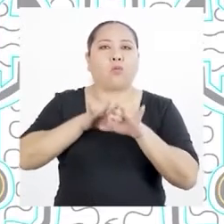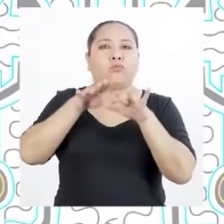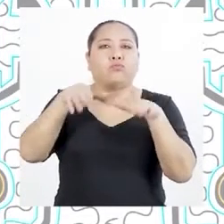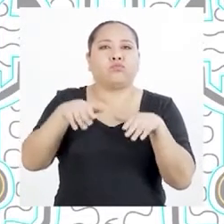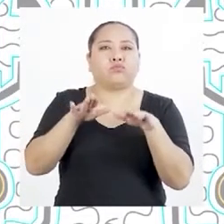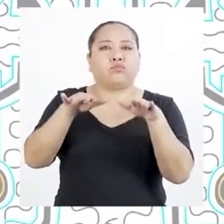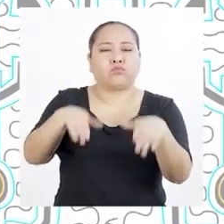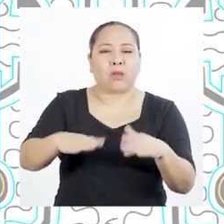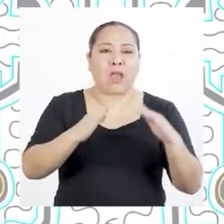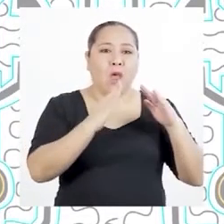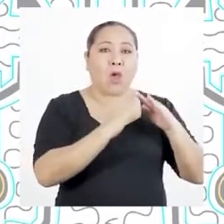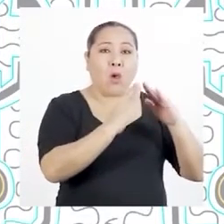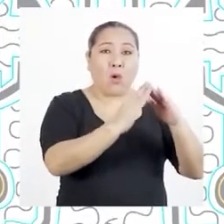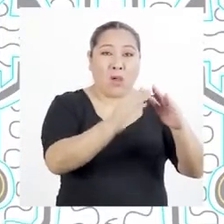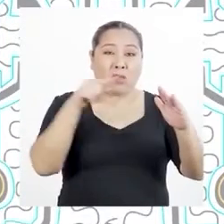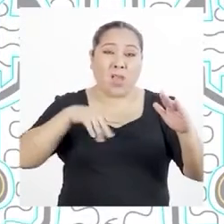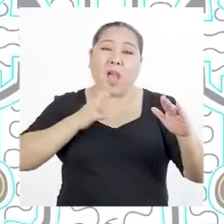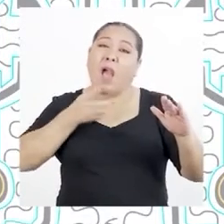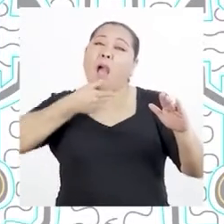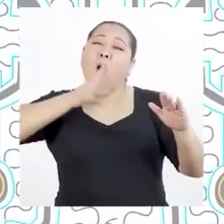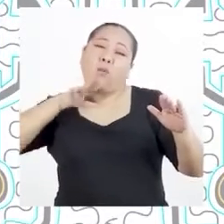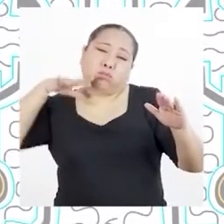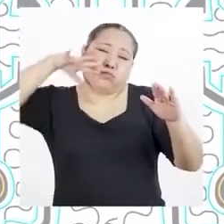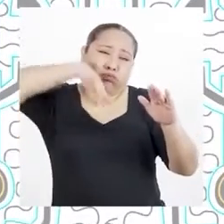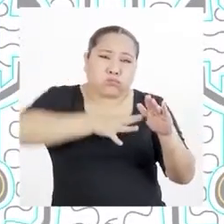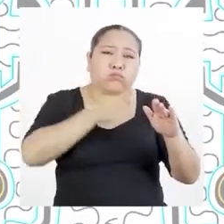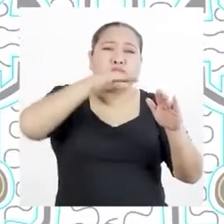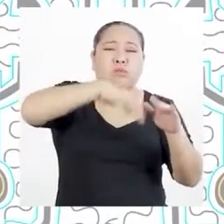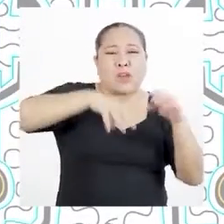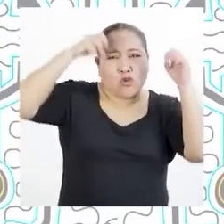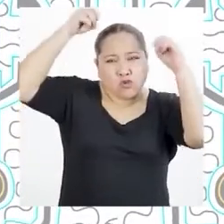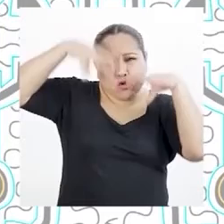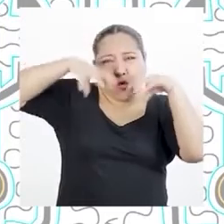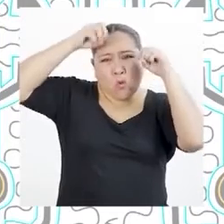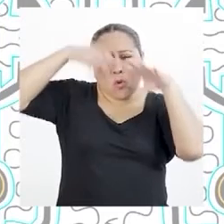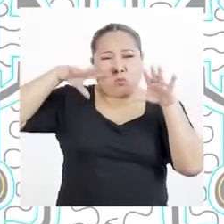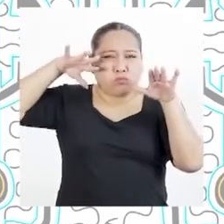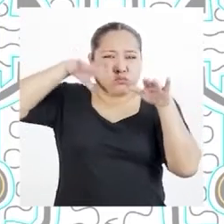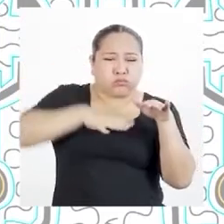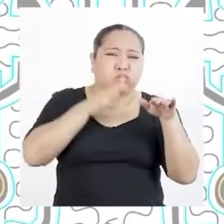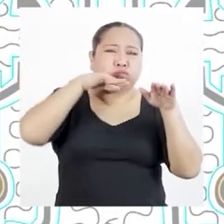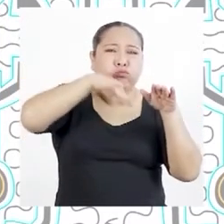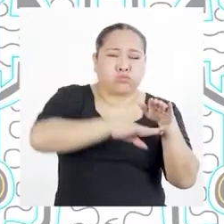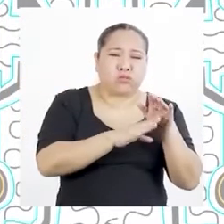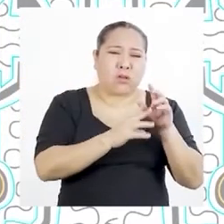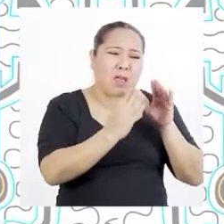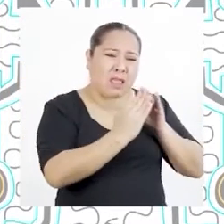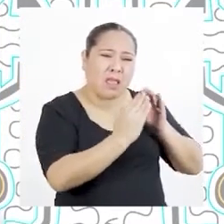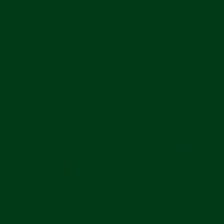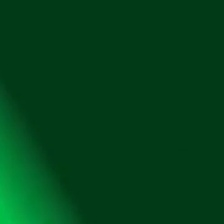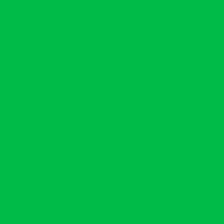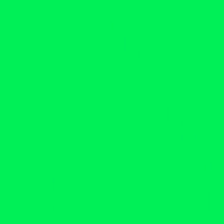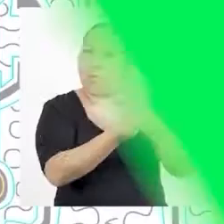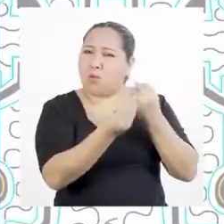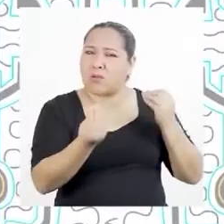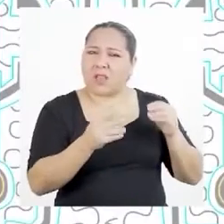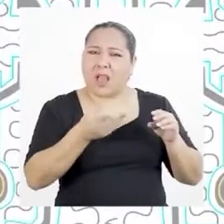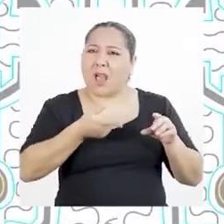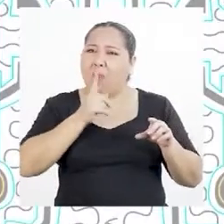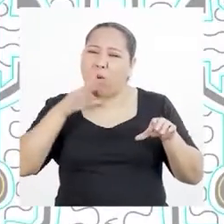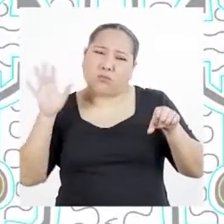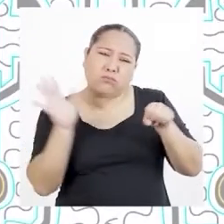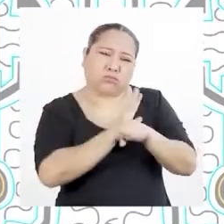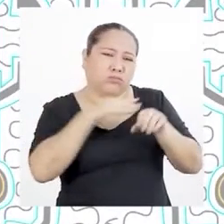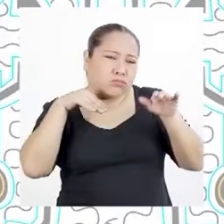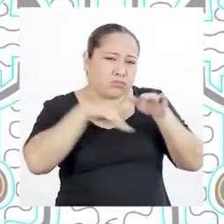inundación de viviendas por las lluvias. Estas fuertes lluvias afectaron a decenas de viviendas que fueron inundadas.